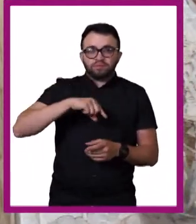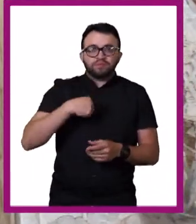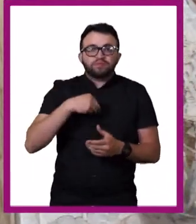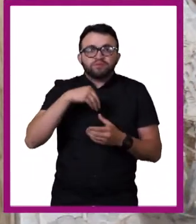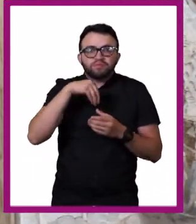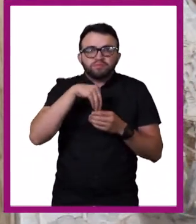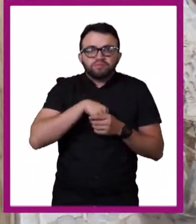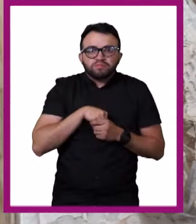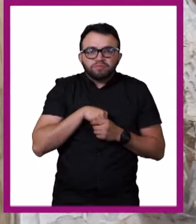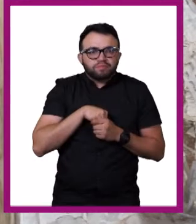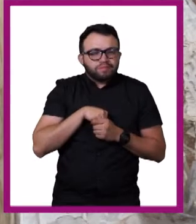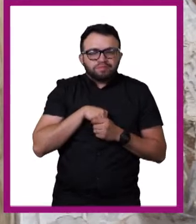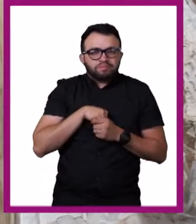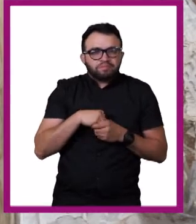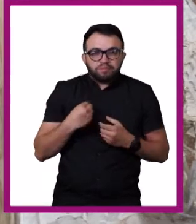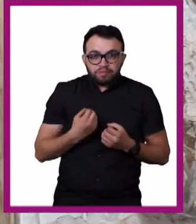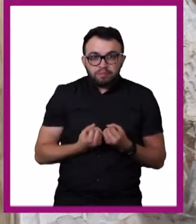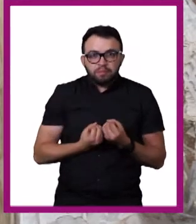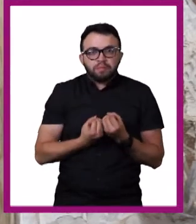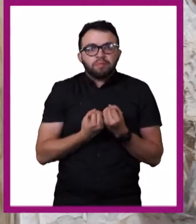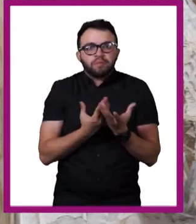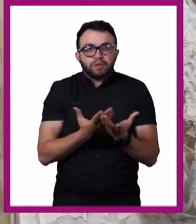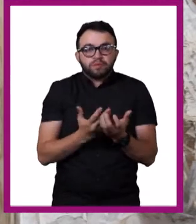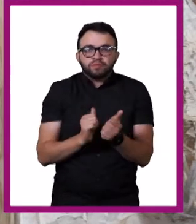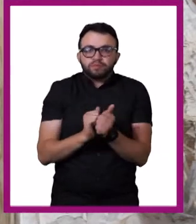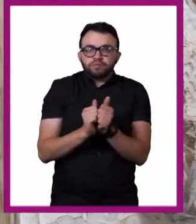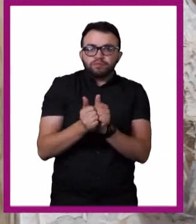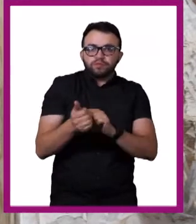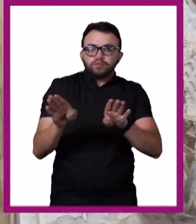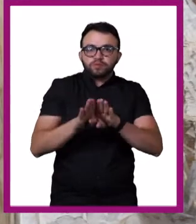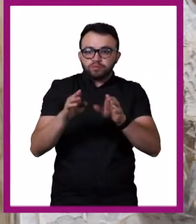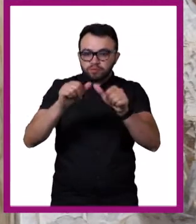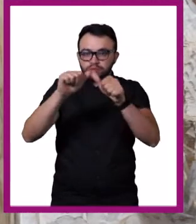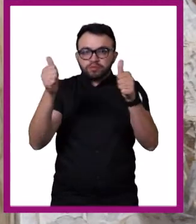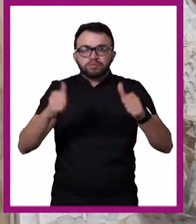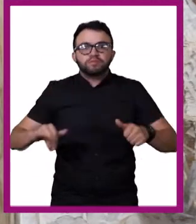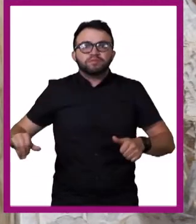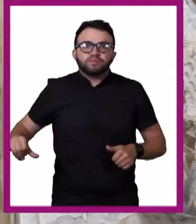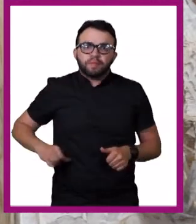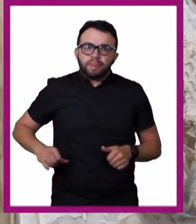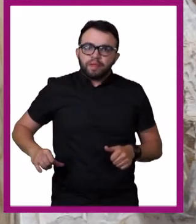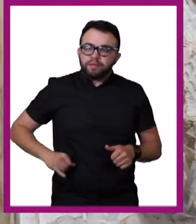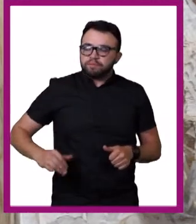hasta ese momento uno puede crear obras interesantes, bien hechas, lo que se podría llamar bien